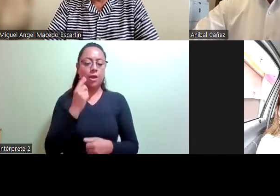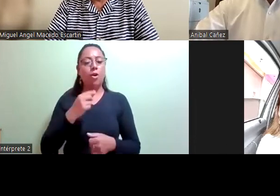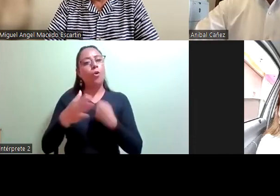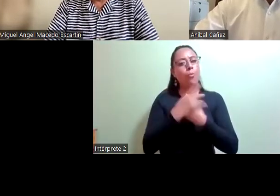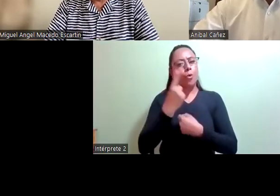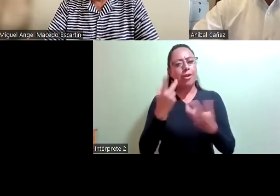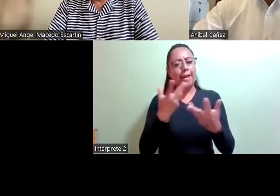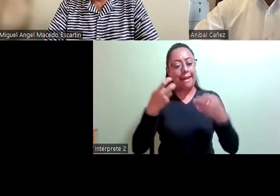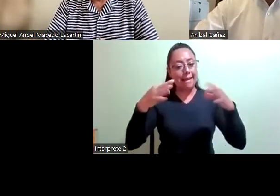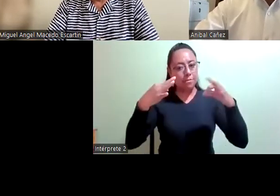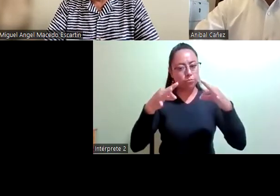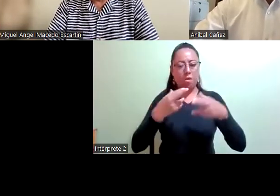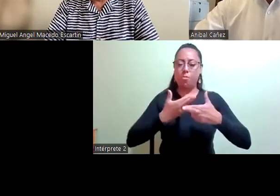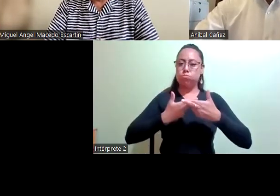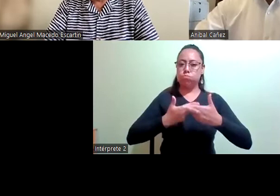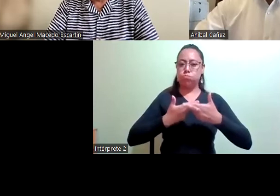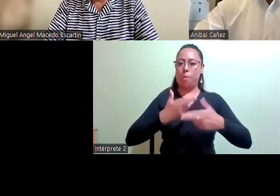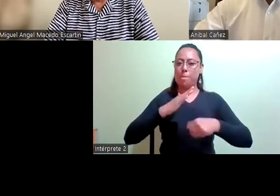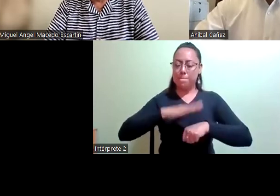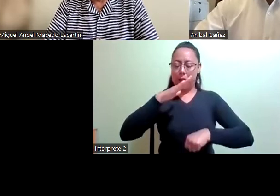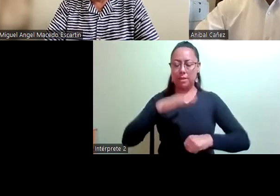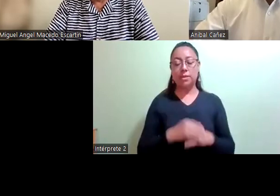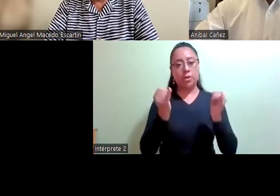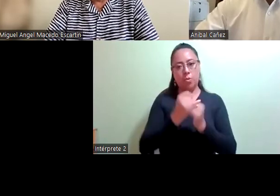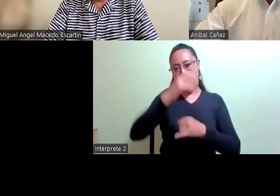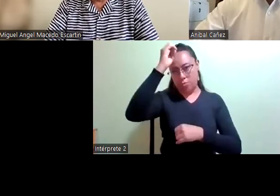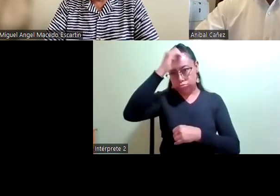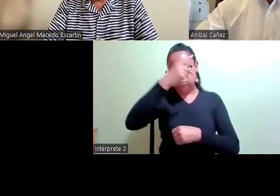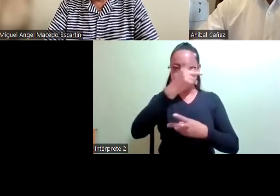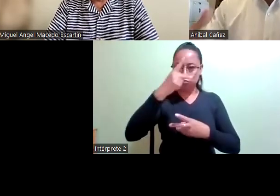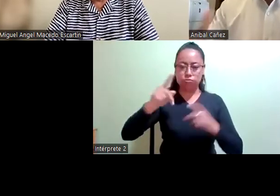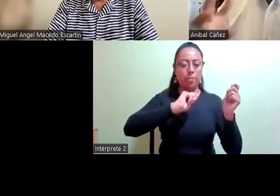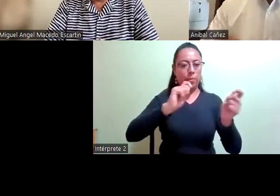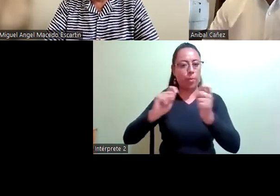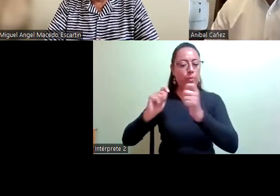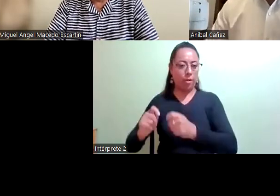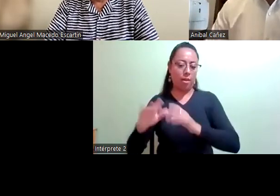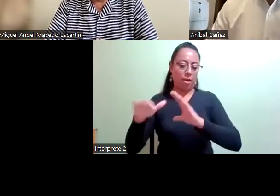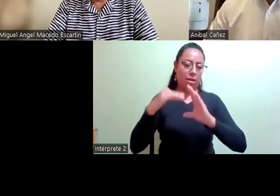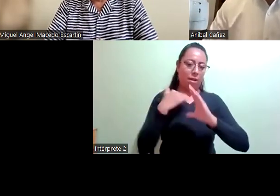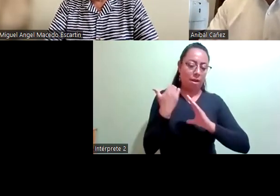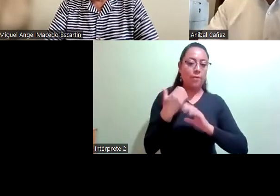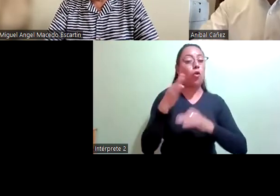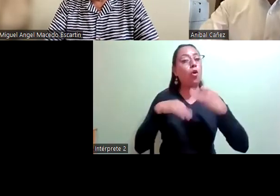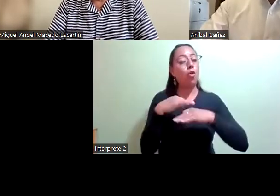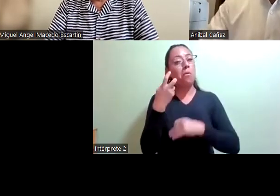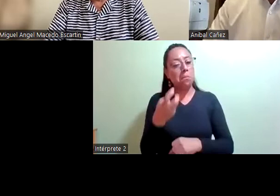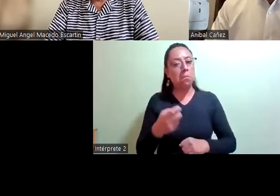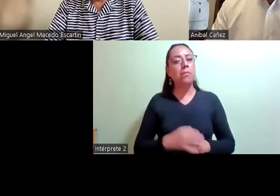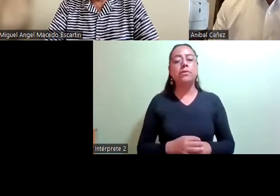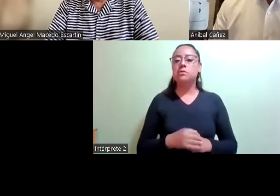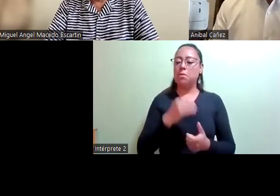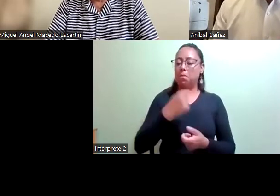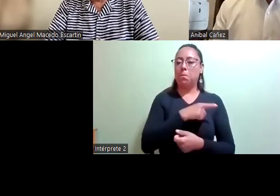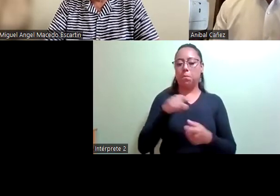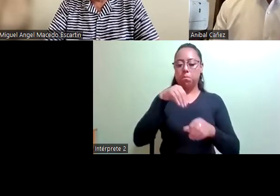y hacernos llegar sus consideraciones mismas que fueron puestas a consideración y plasmadas en este documento,